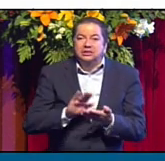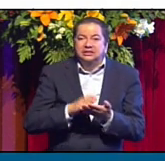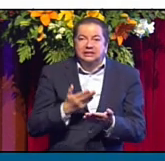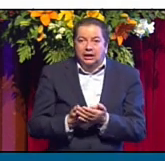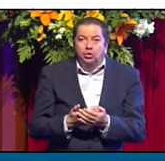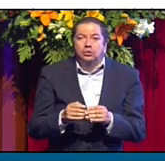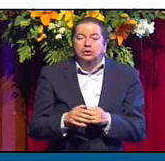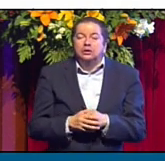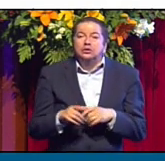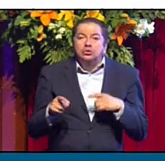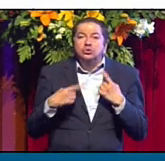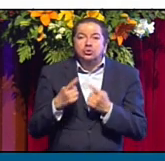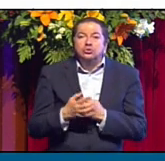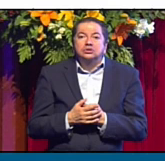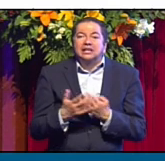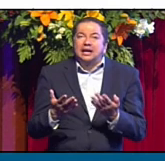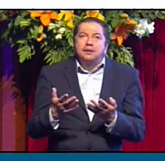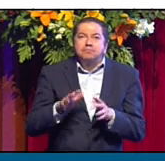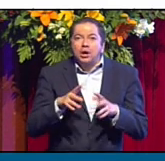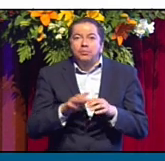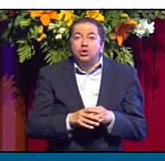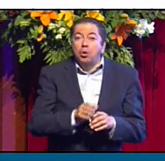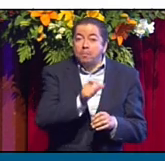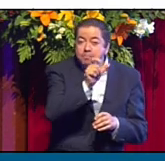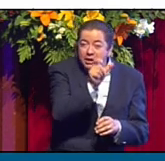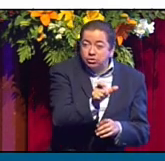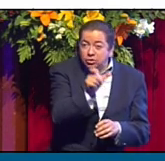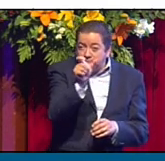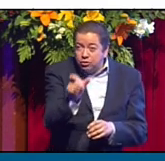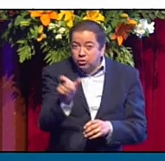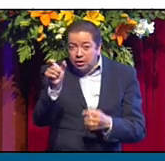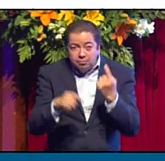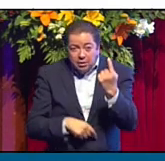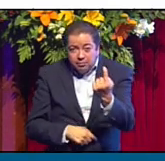cápita. Nosotros tenemos per capitalizados a